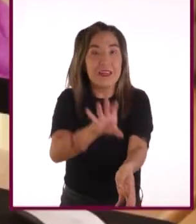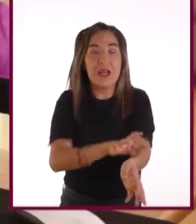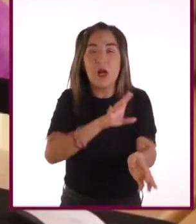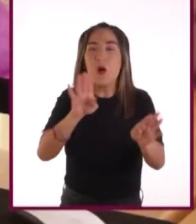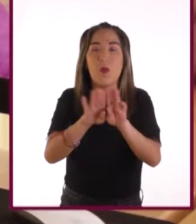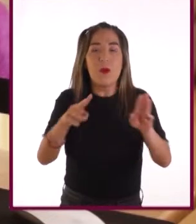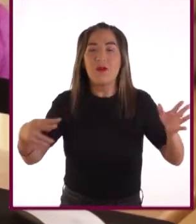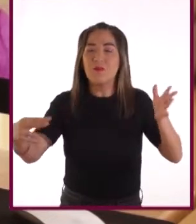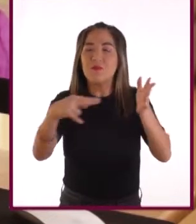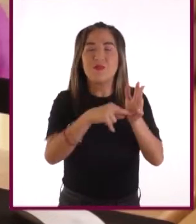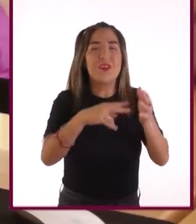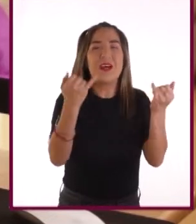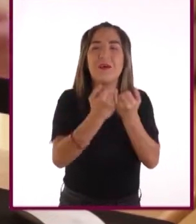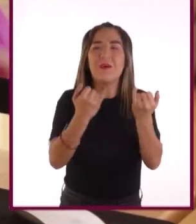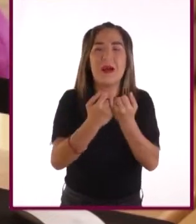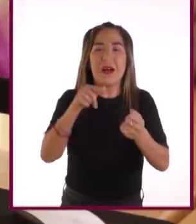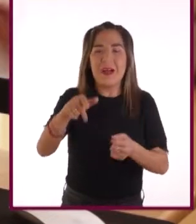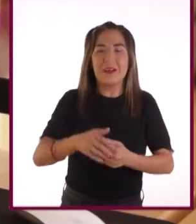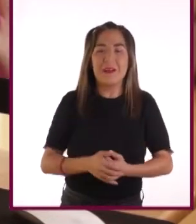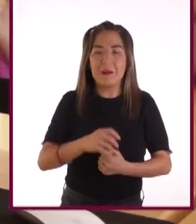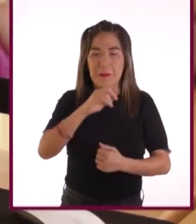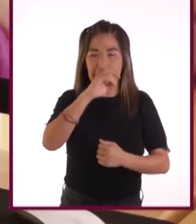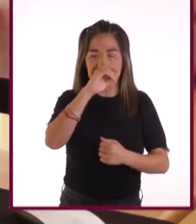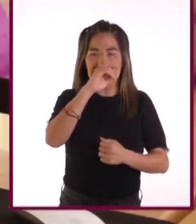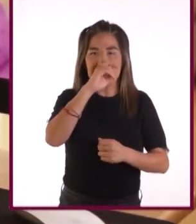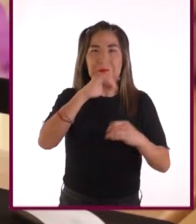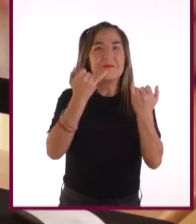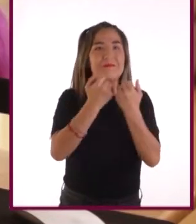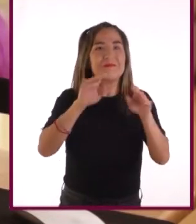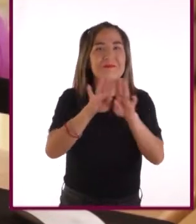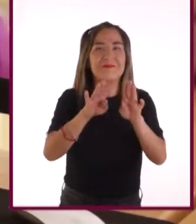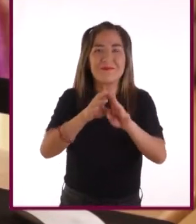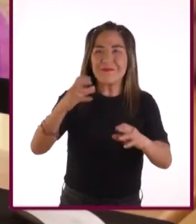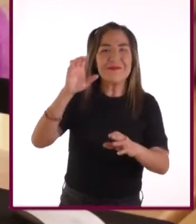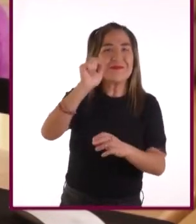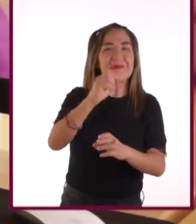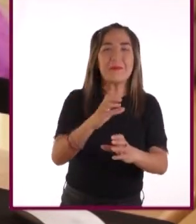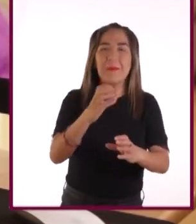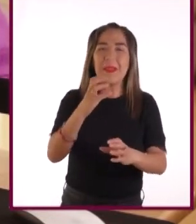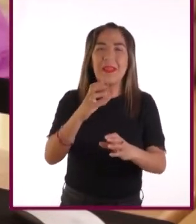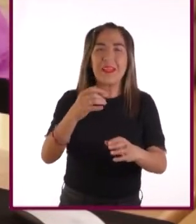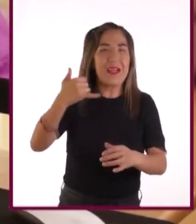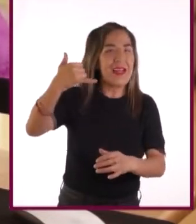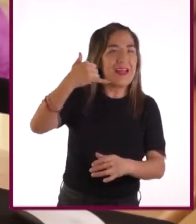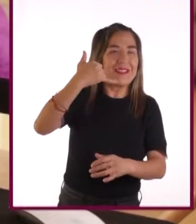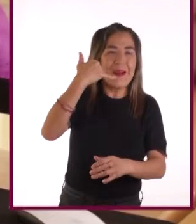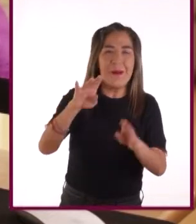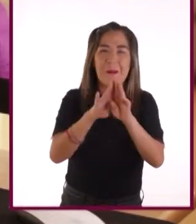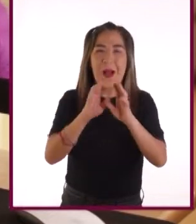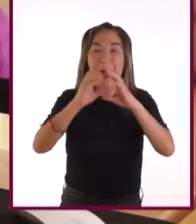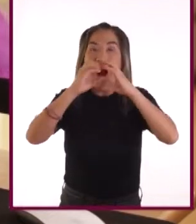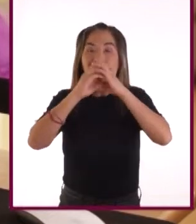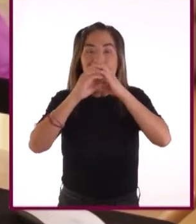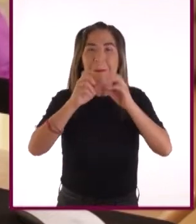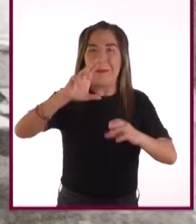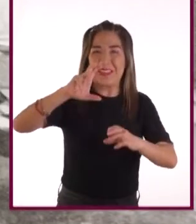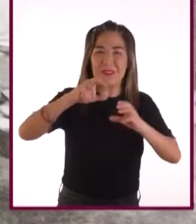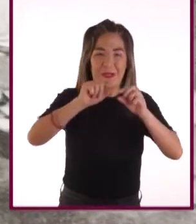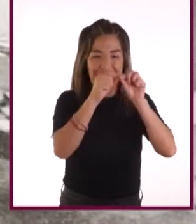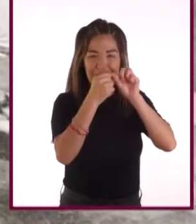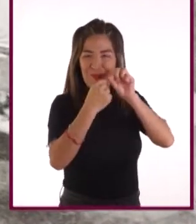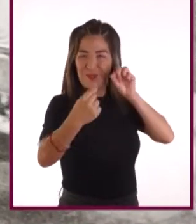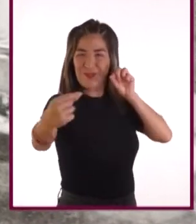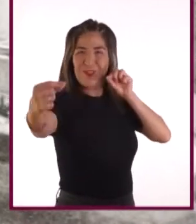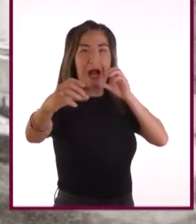tirado hasta el otro lado, como los teléfonos estos que uno hace con 2 vasos y su hilito, tal cual, así era un telégrafo,